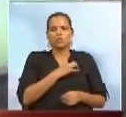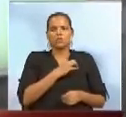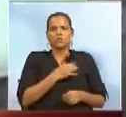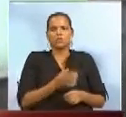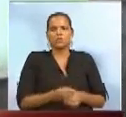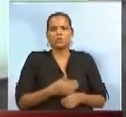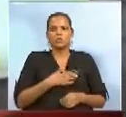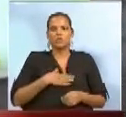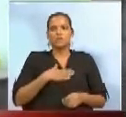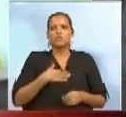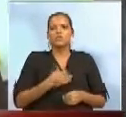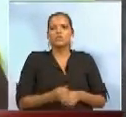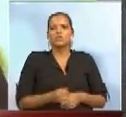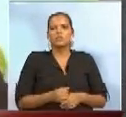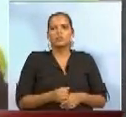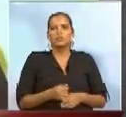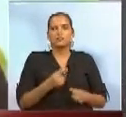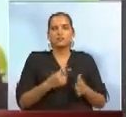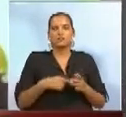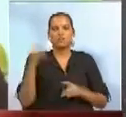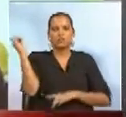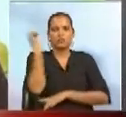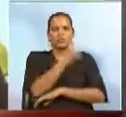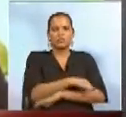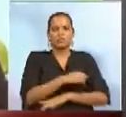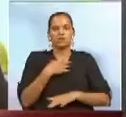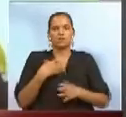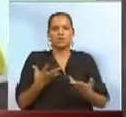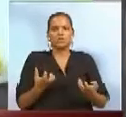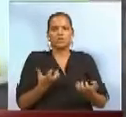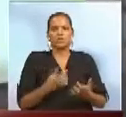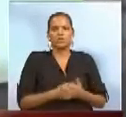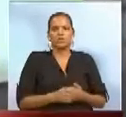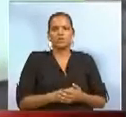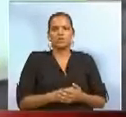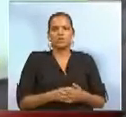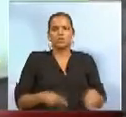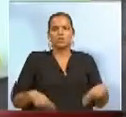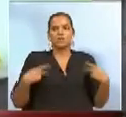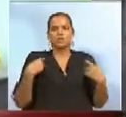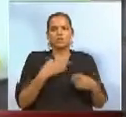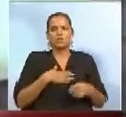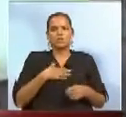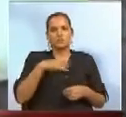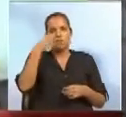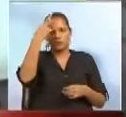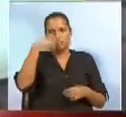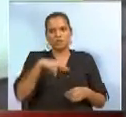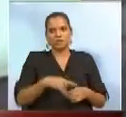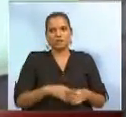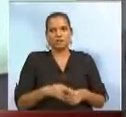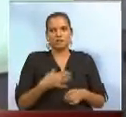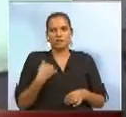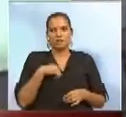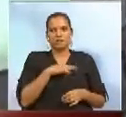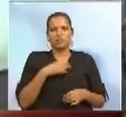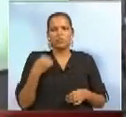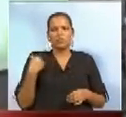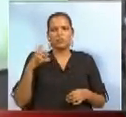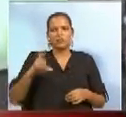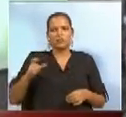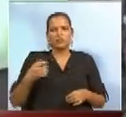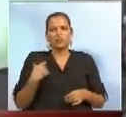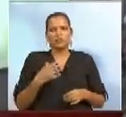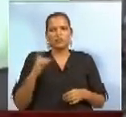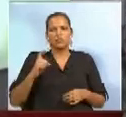prácticamente. Por favor, por los días que supuestamente ellos quieren que vivamos todavía aquí, que nos respeten, somos personas y que necesitamos